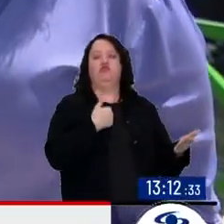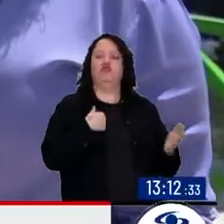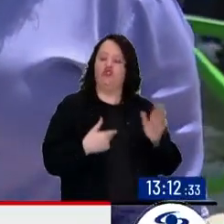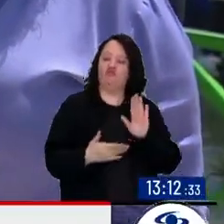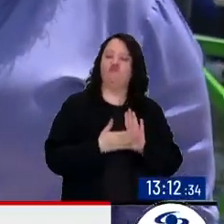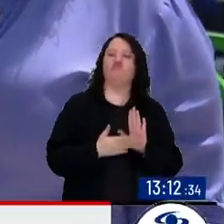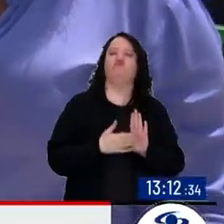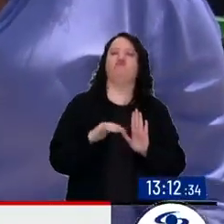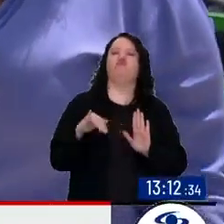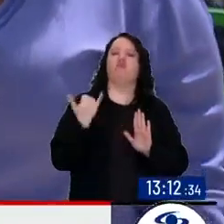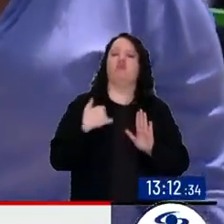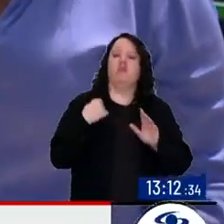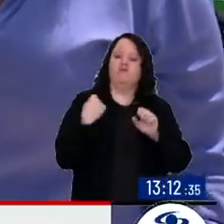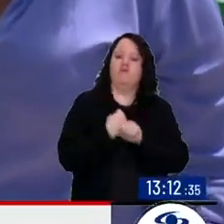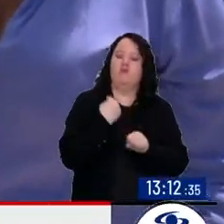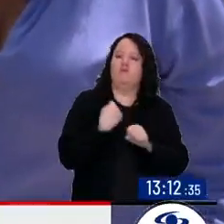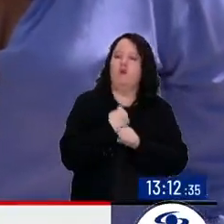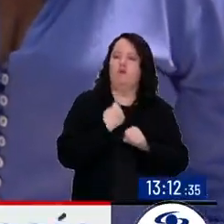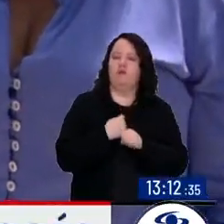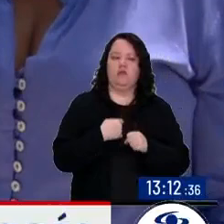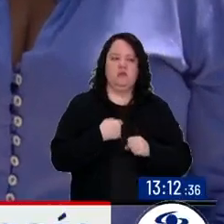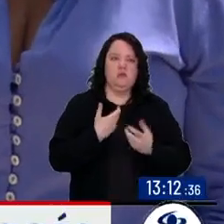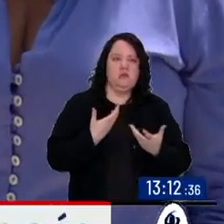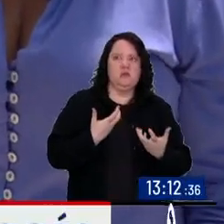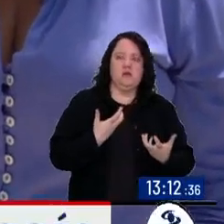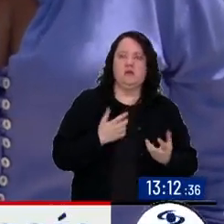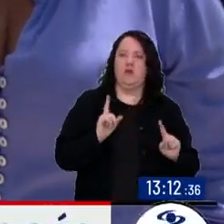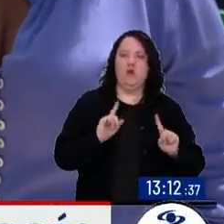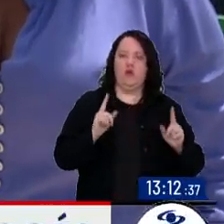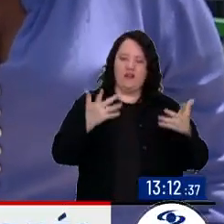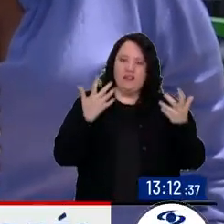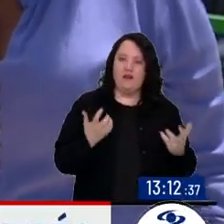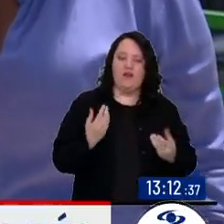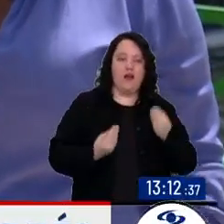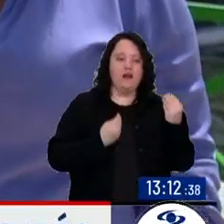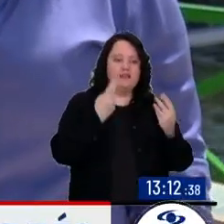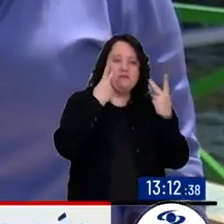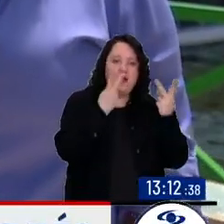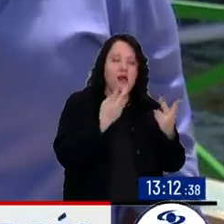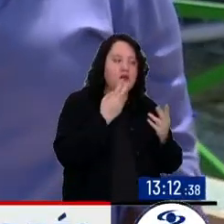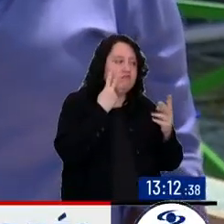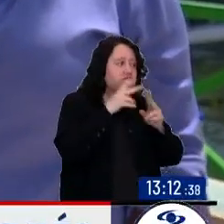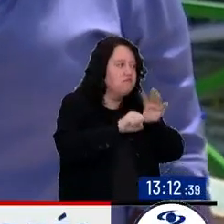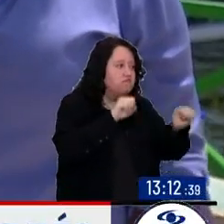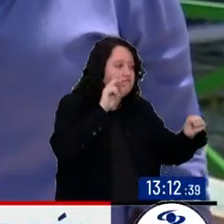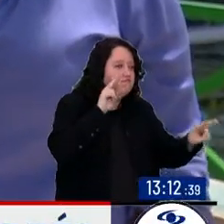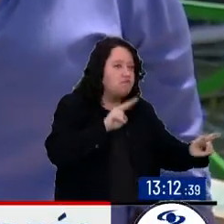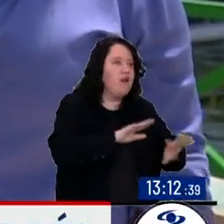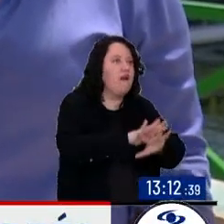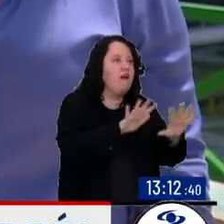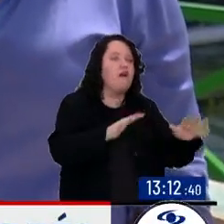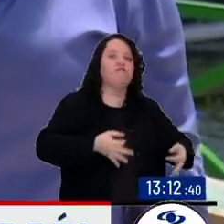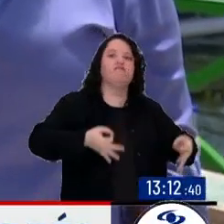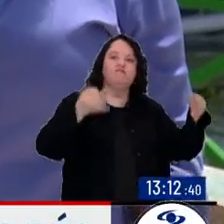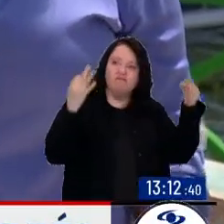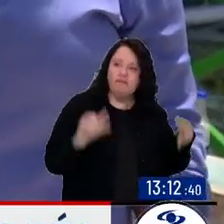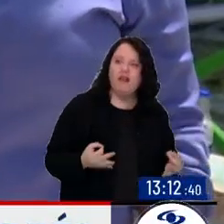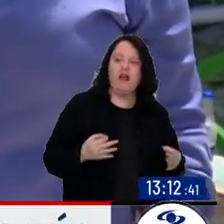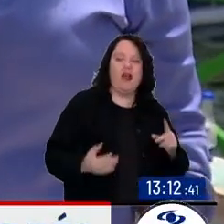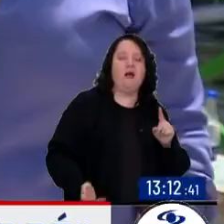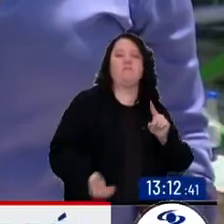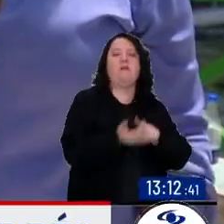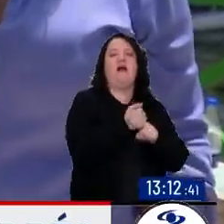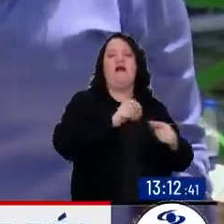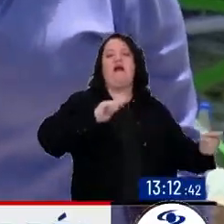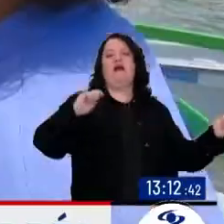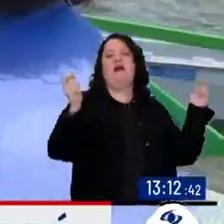garantizar que voy a trabajar sin presión porque quiero que las cosas se puedan ver y tocar para que realmente logremos ese cambio